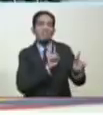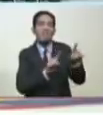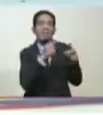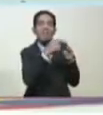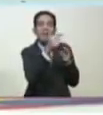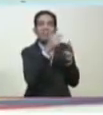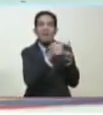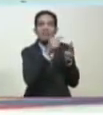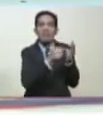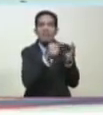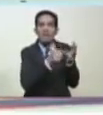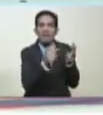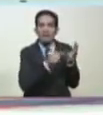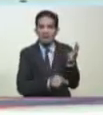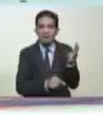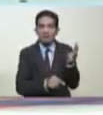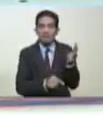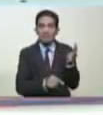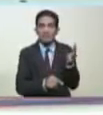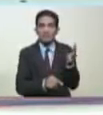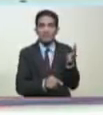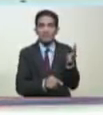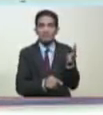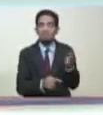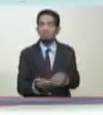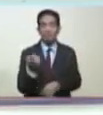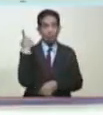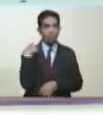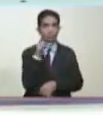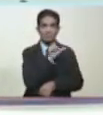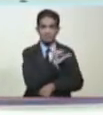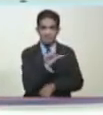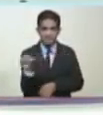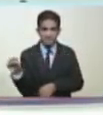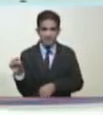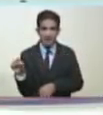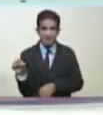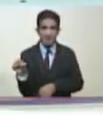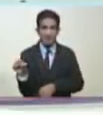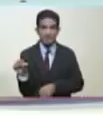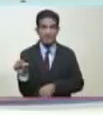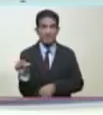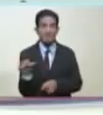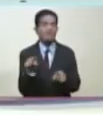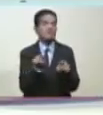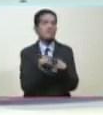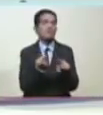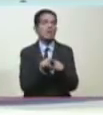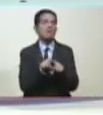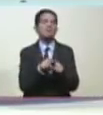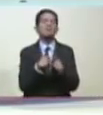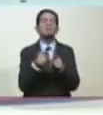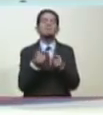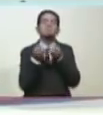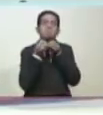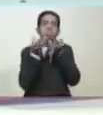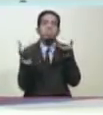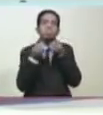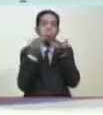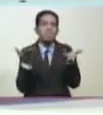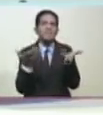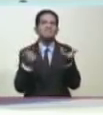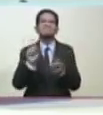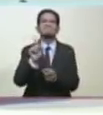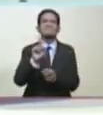Y esa operación política en la última semana se convirtió en una gran operación matavotos para su propia aspiración